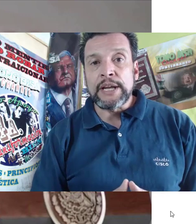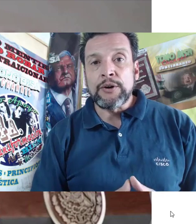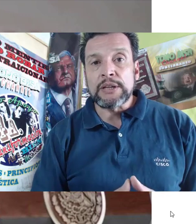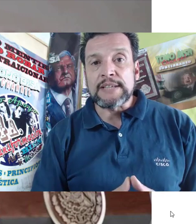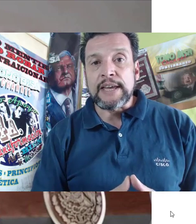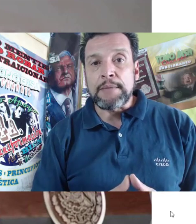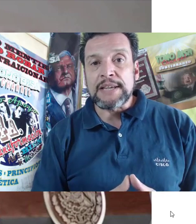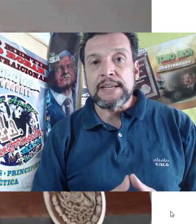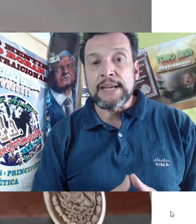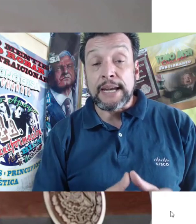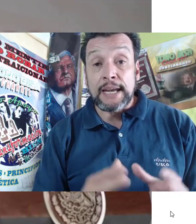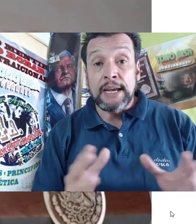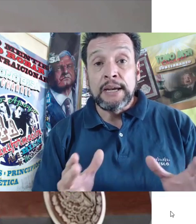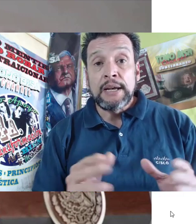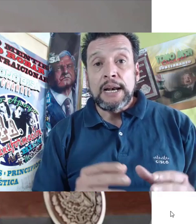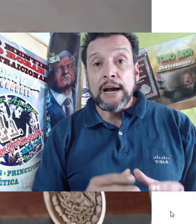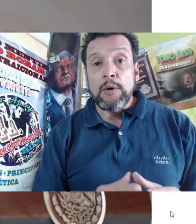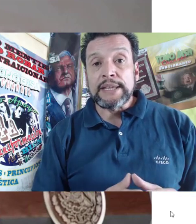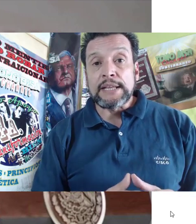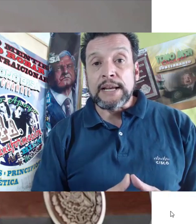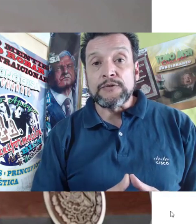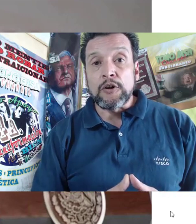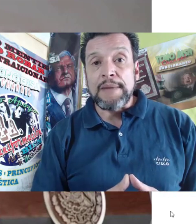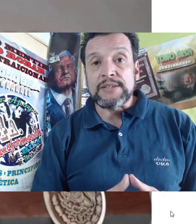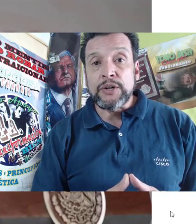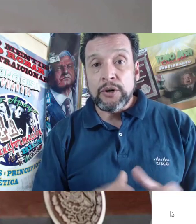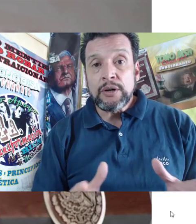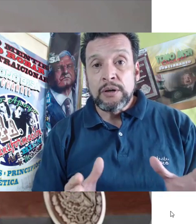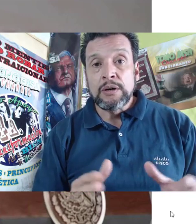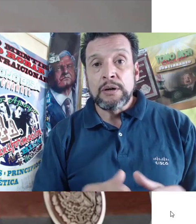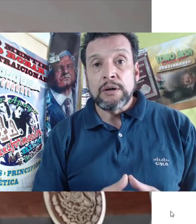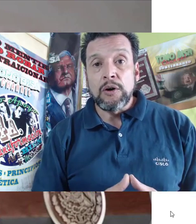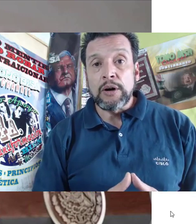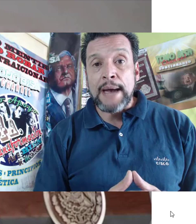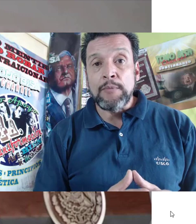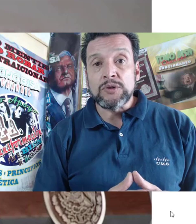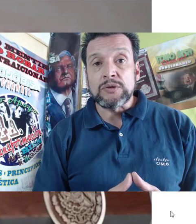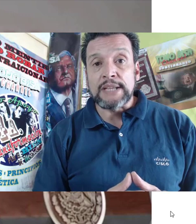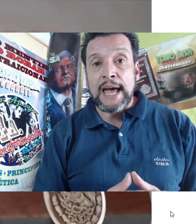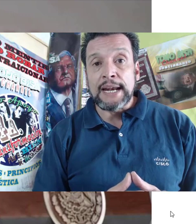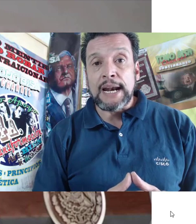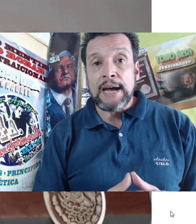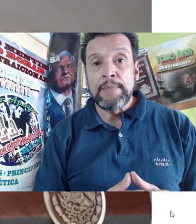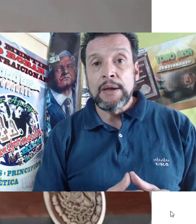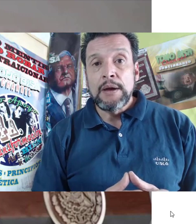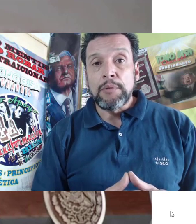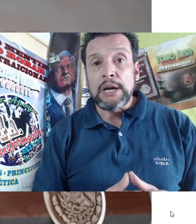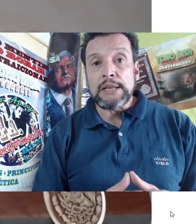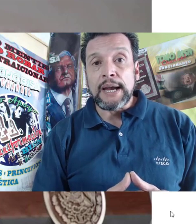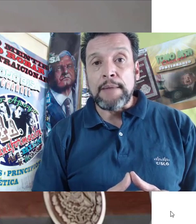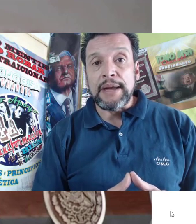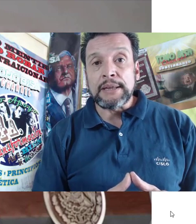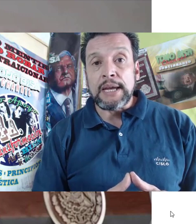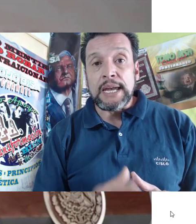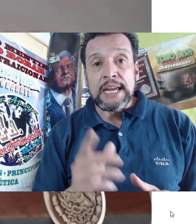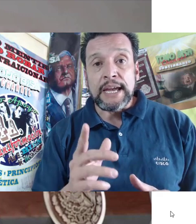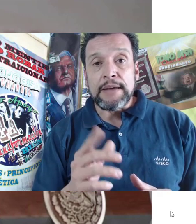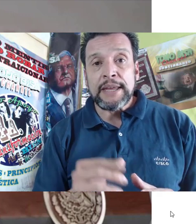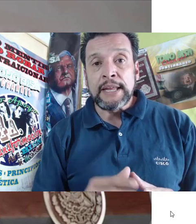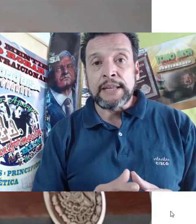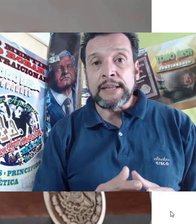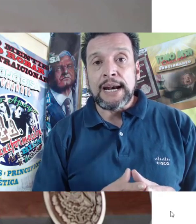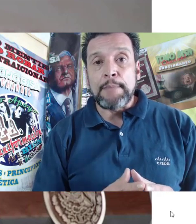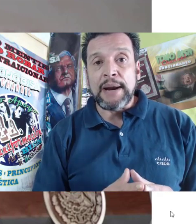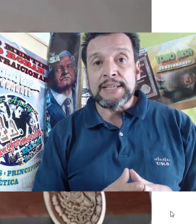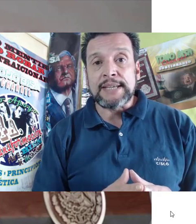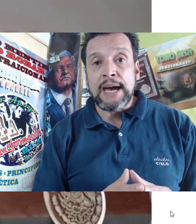nos hicieron de notas, además desde que la Cuarta Transformación logramos traerla políticamente, y que